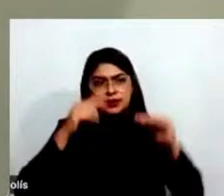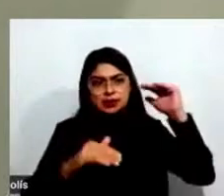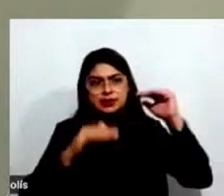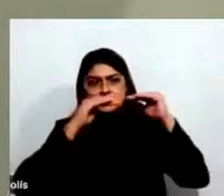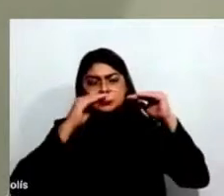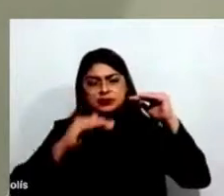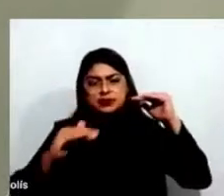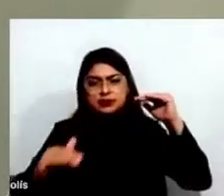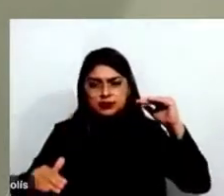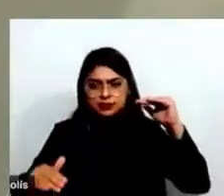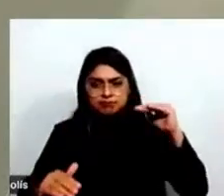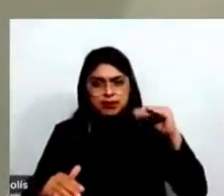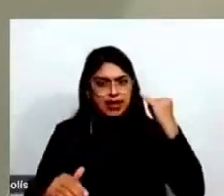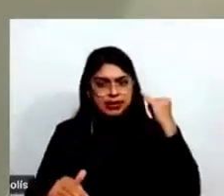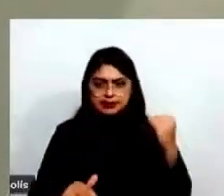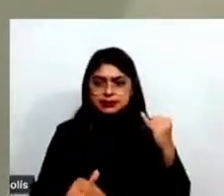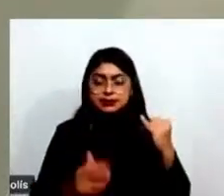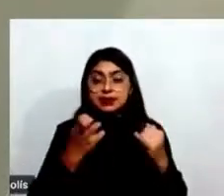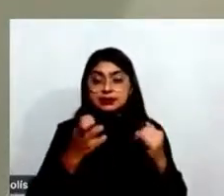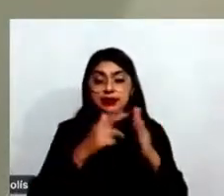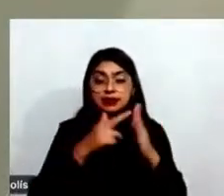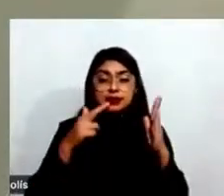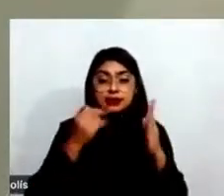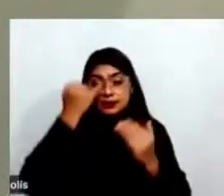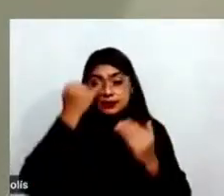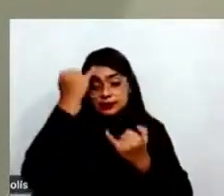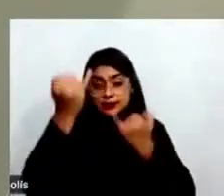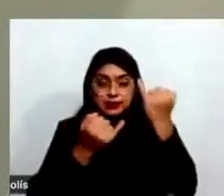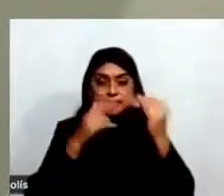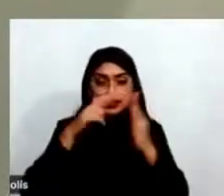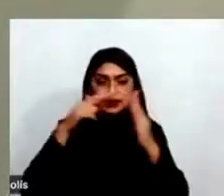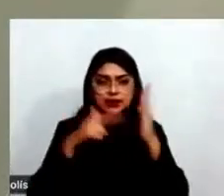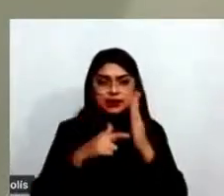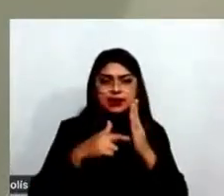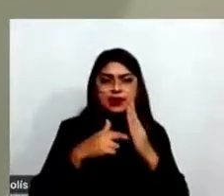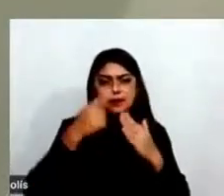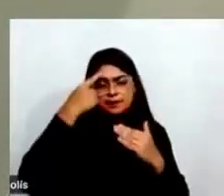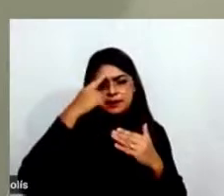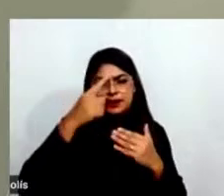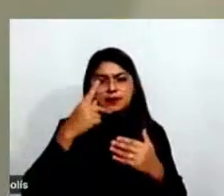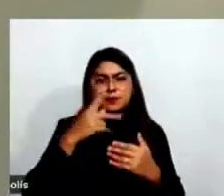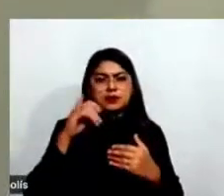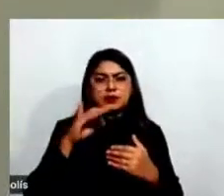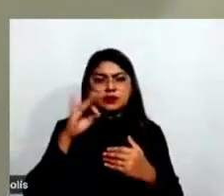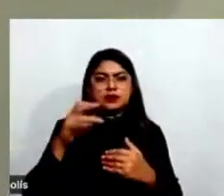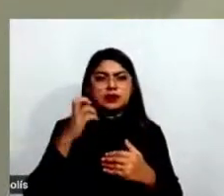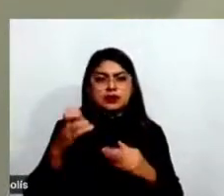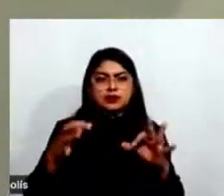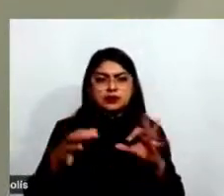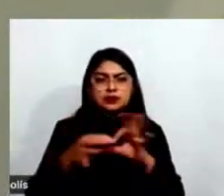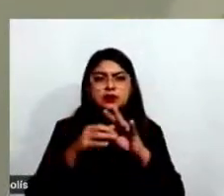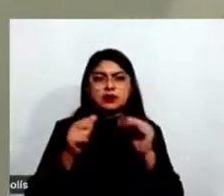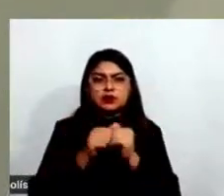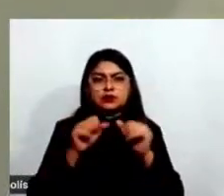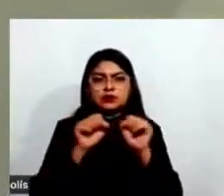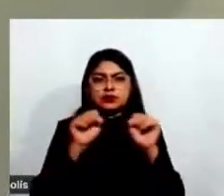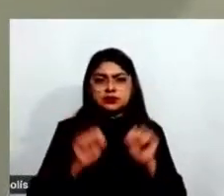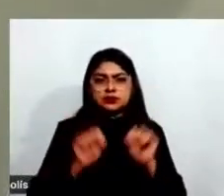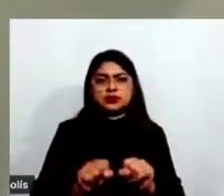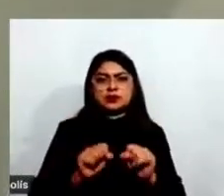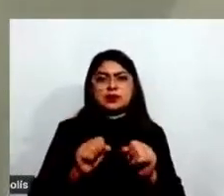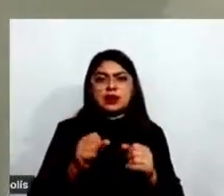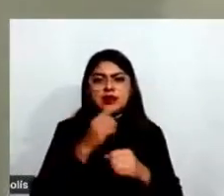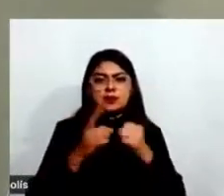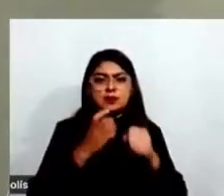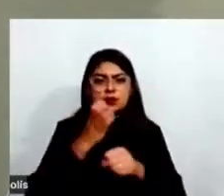idea estrictamente jerárquica del Poder Judicial no se adecua a un sistema democrático. Una idea jerárquica del Poder Judicial donde